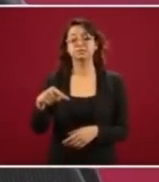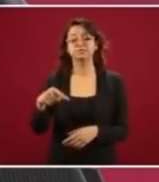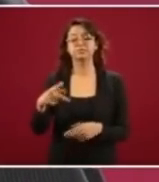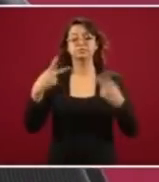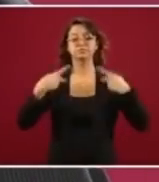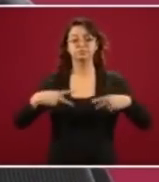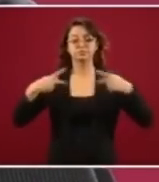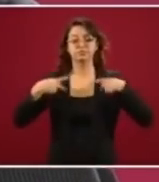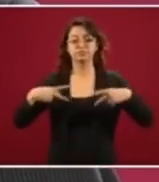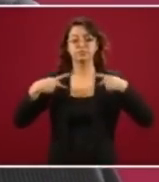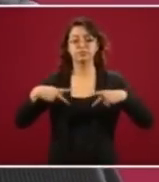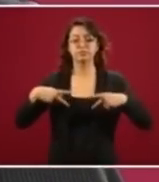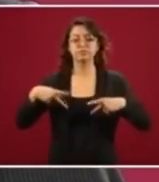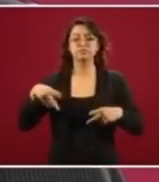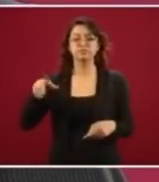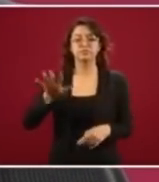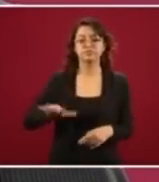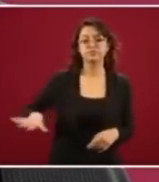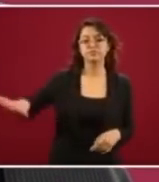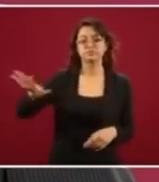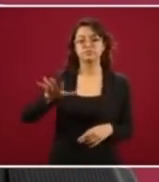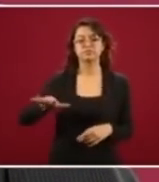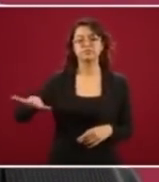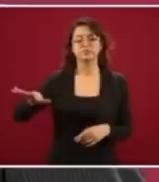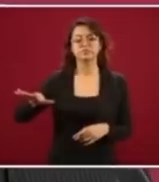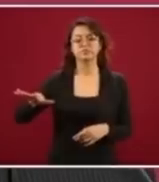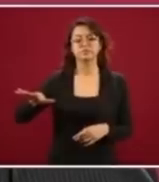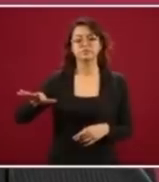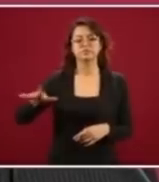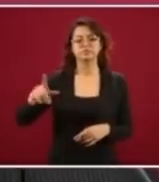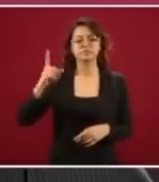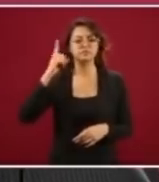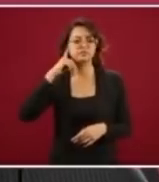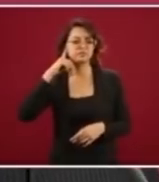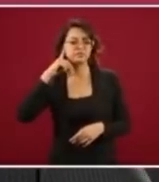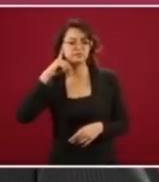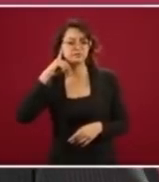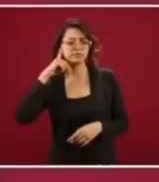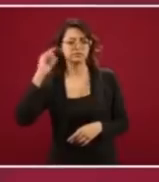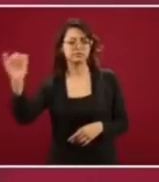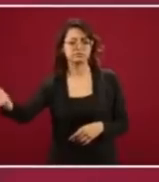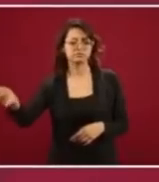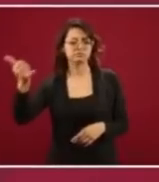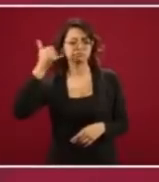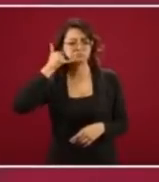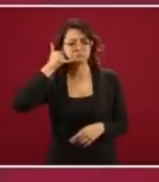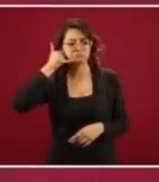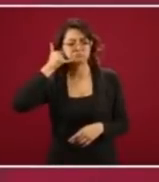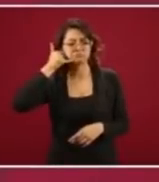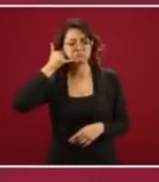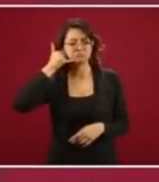la gente que escuche por el teléfono,